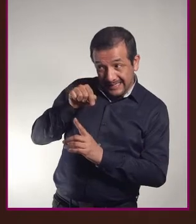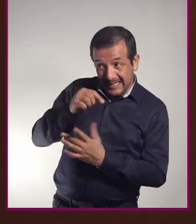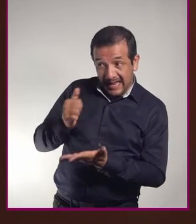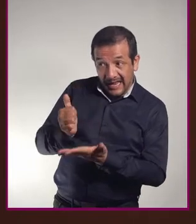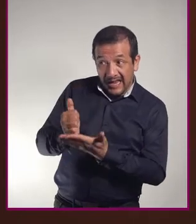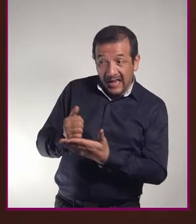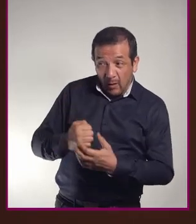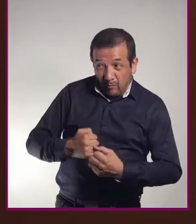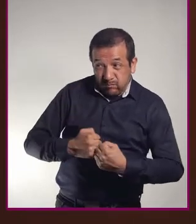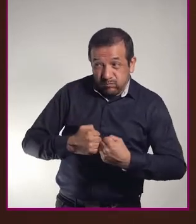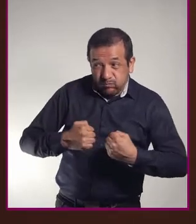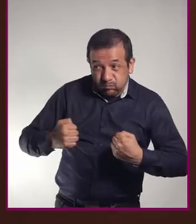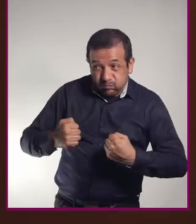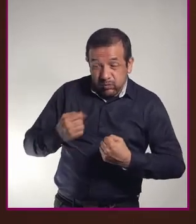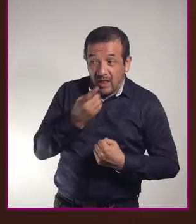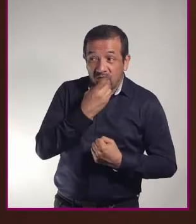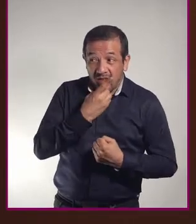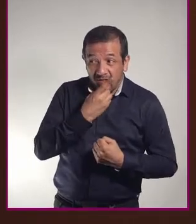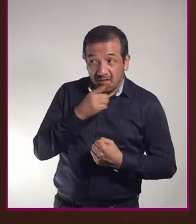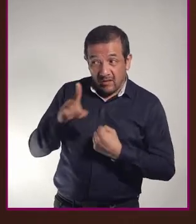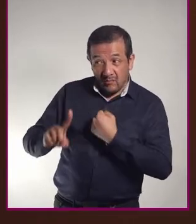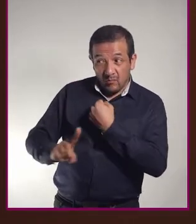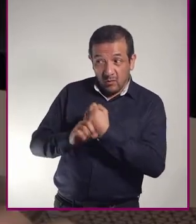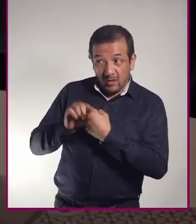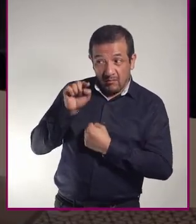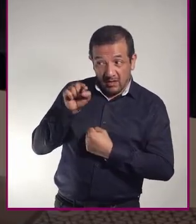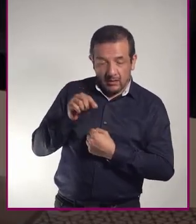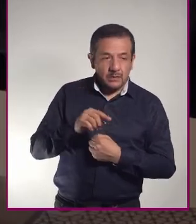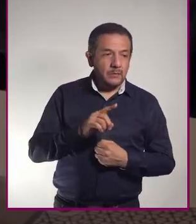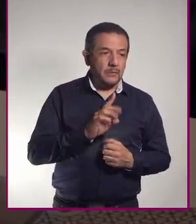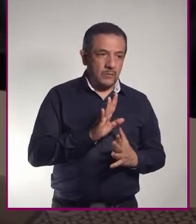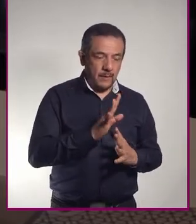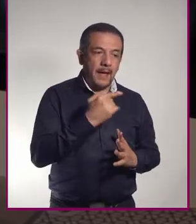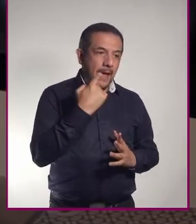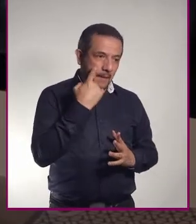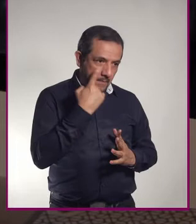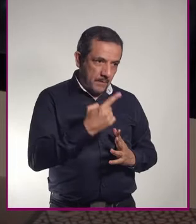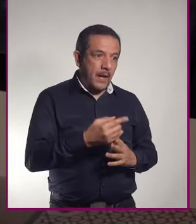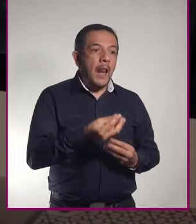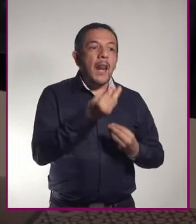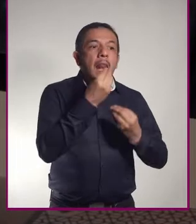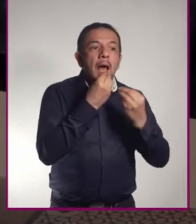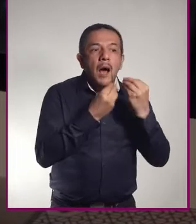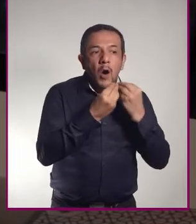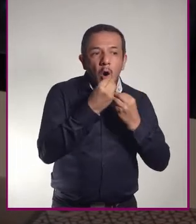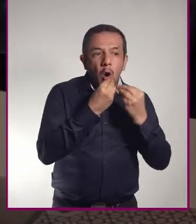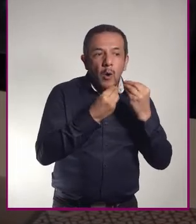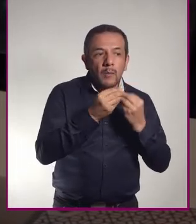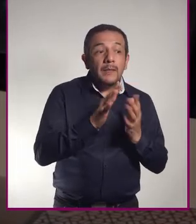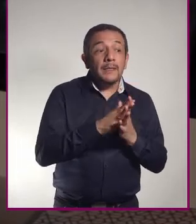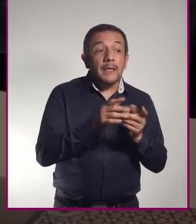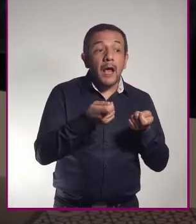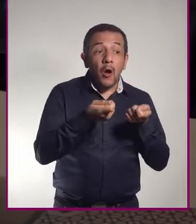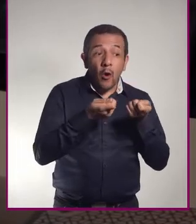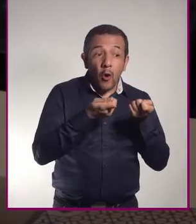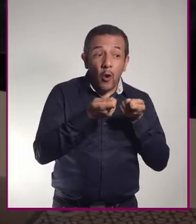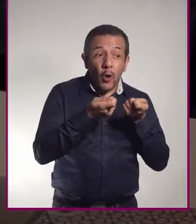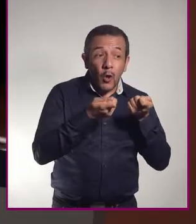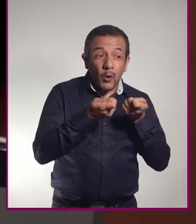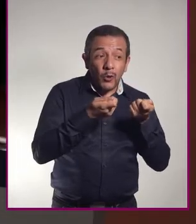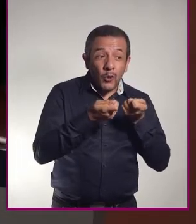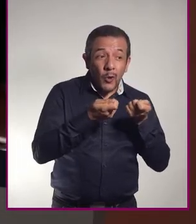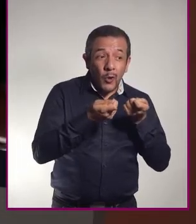obesidad, sobrepeso y diabetes que tenemos en México? Yo creo que en la alimentación la moderación es lo más